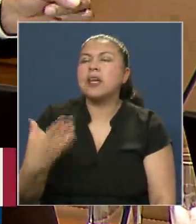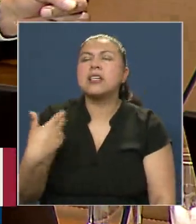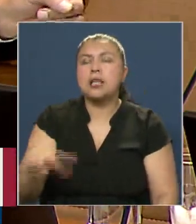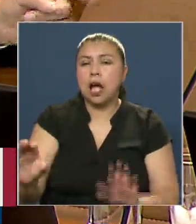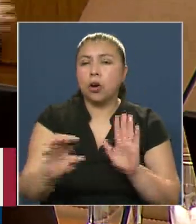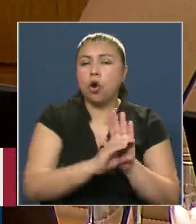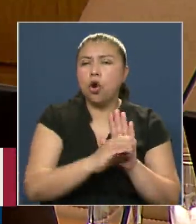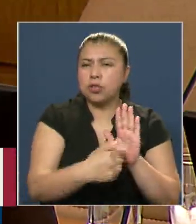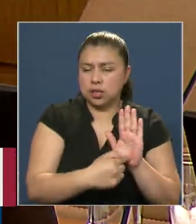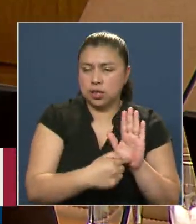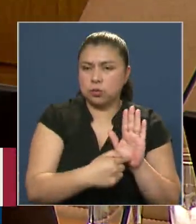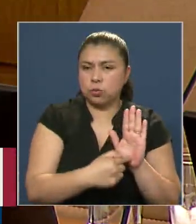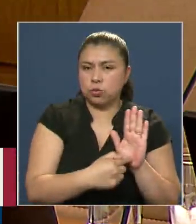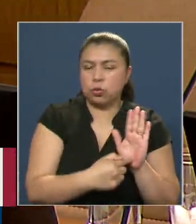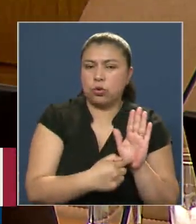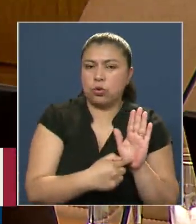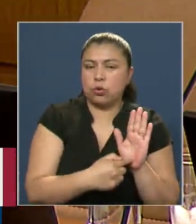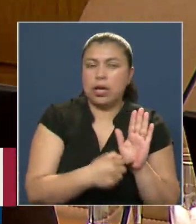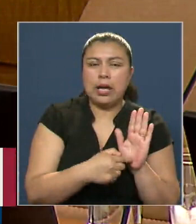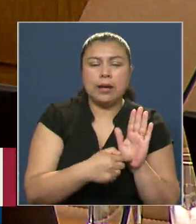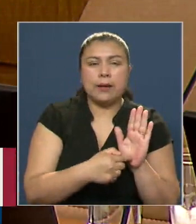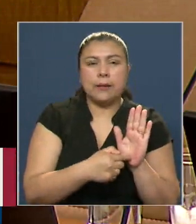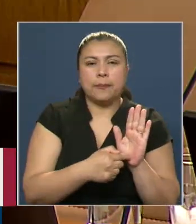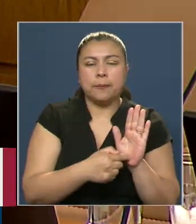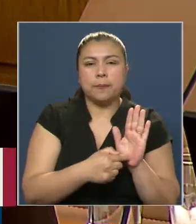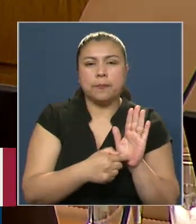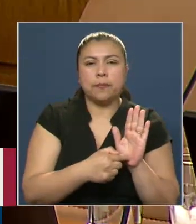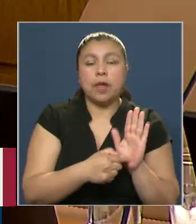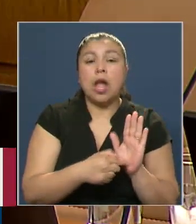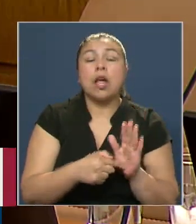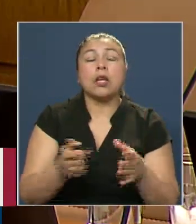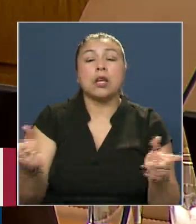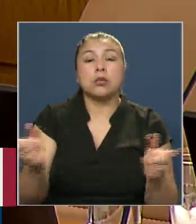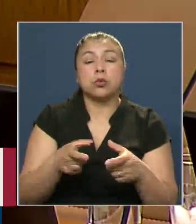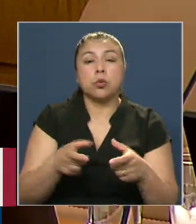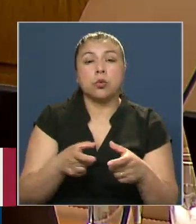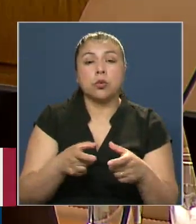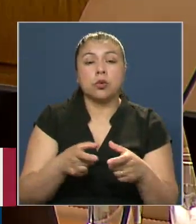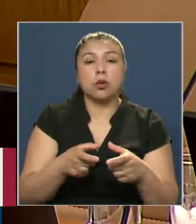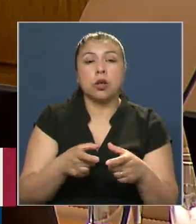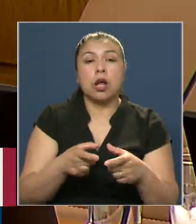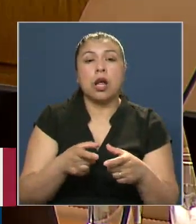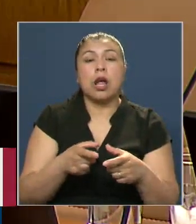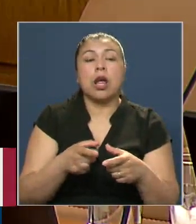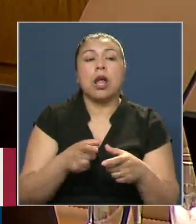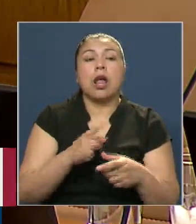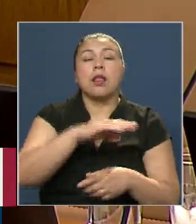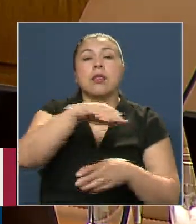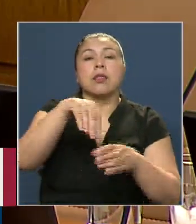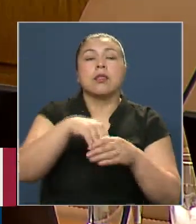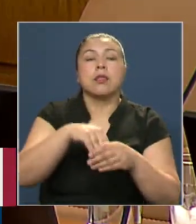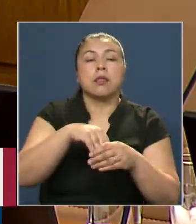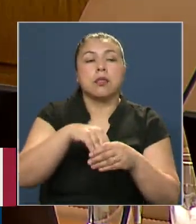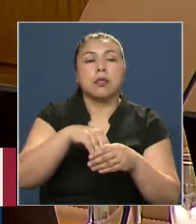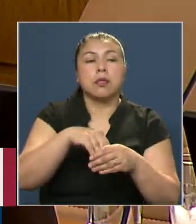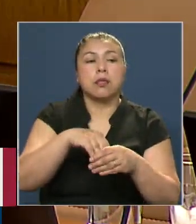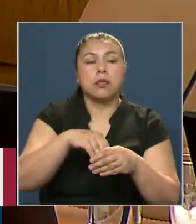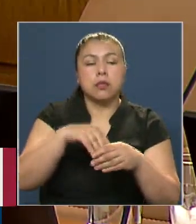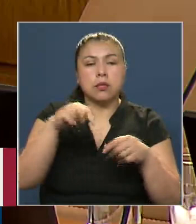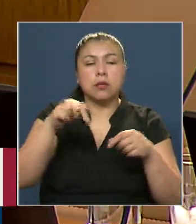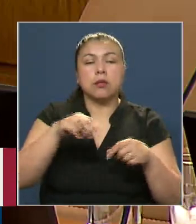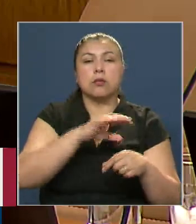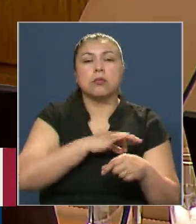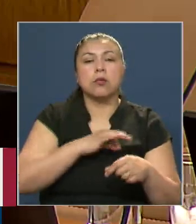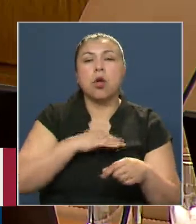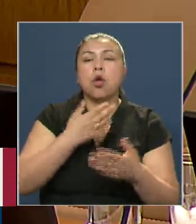Constitución, que es un comité interministerial de coordinación de estas políticas públicas donde